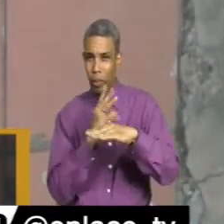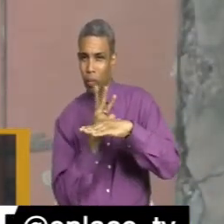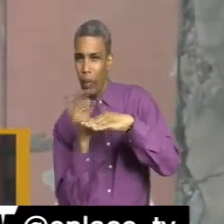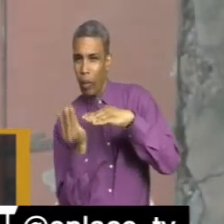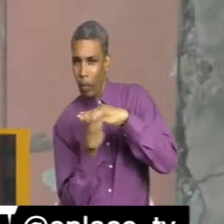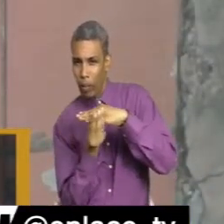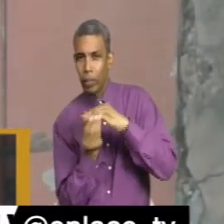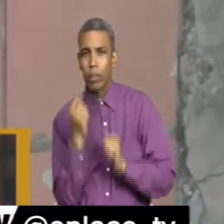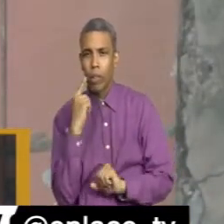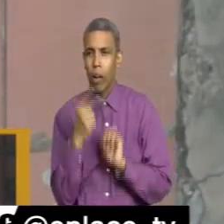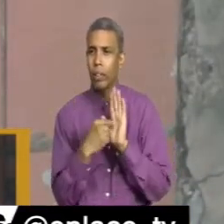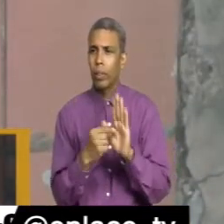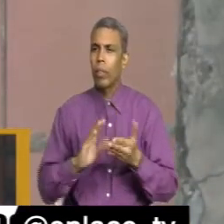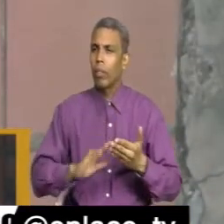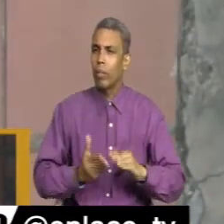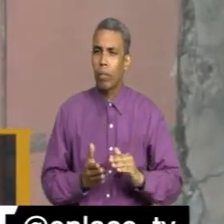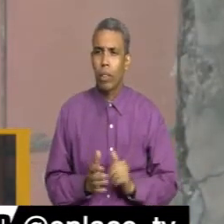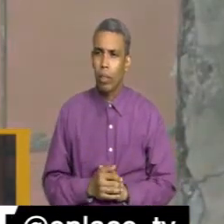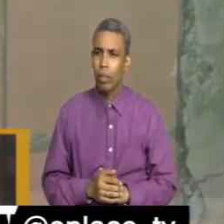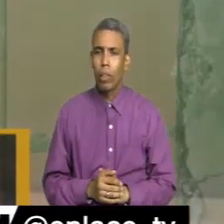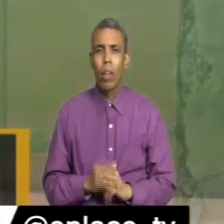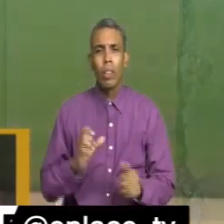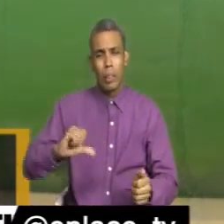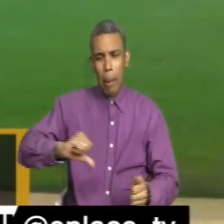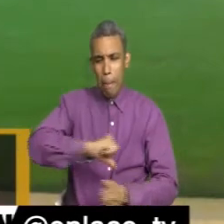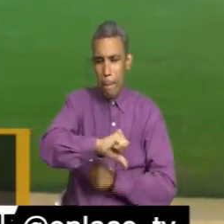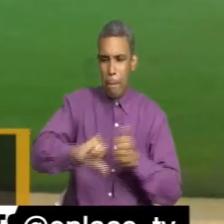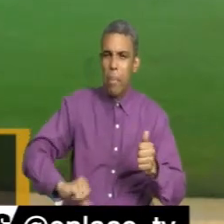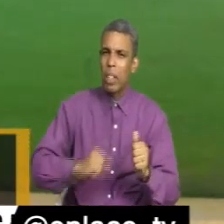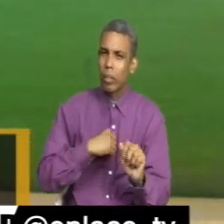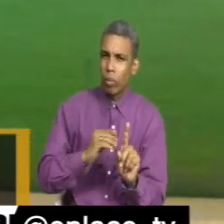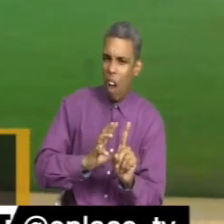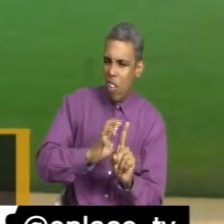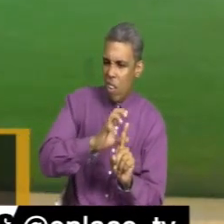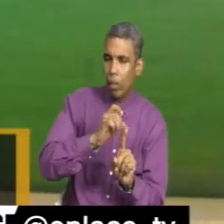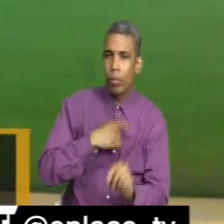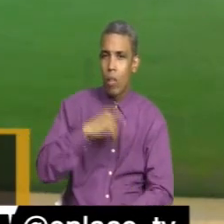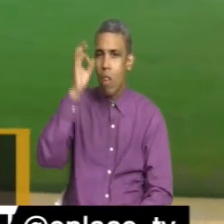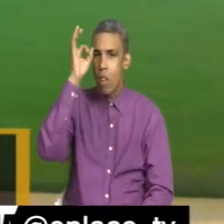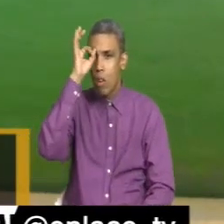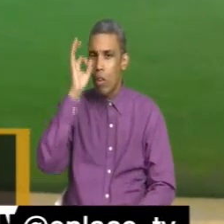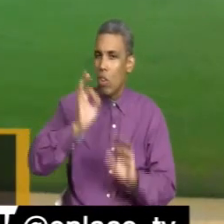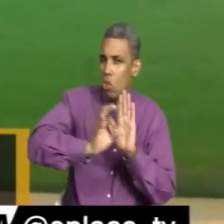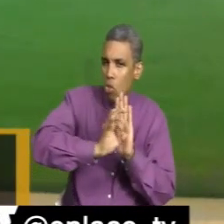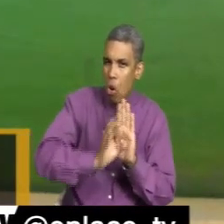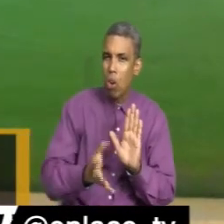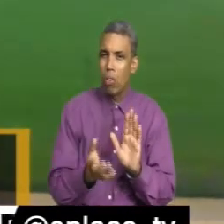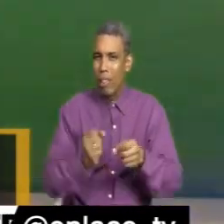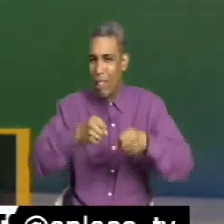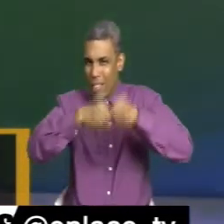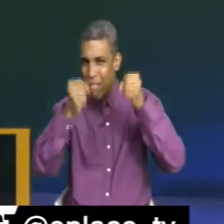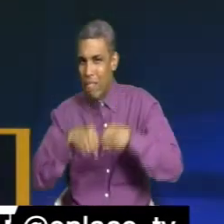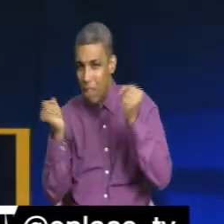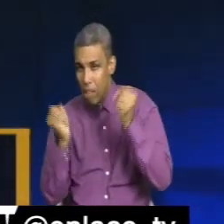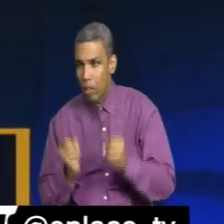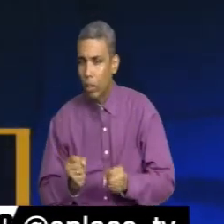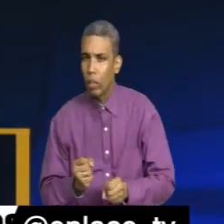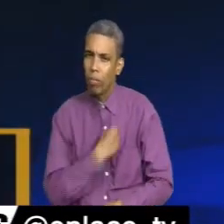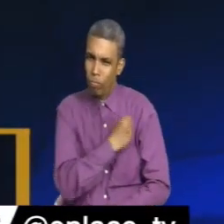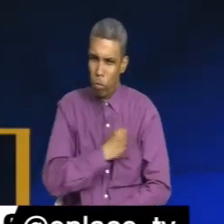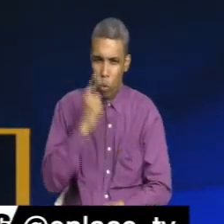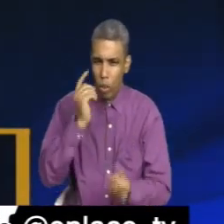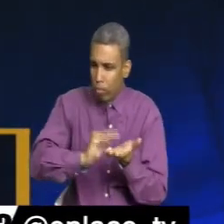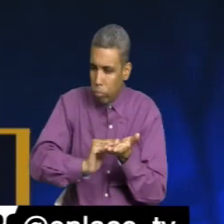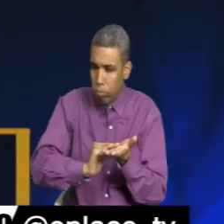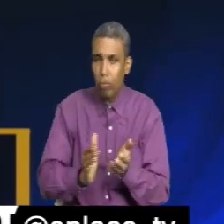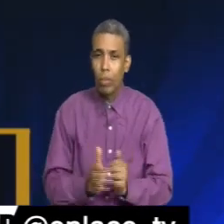5, donde la comunidad pide el arreglo de su parque. Como se observa en las imágenes, algunos de estos espacios presentan averías que representan un